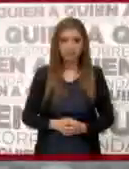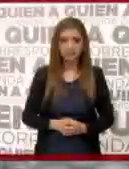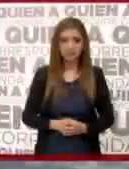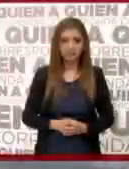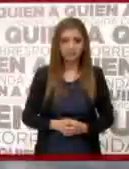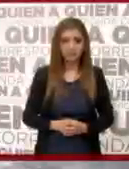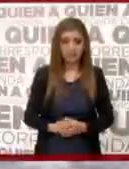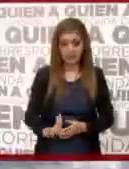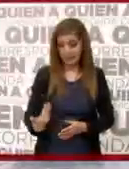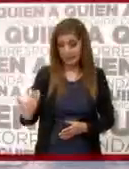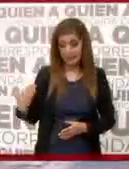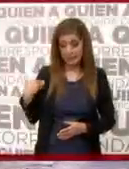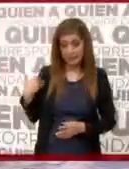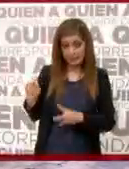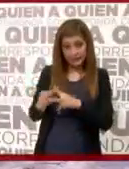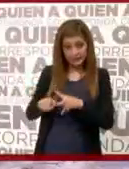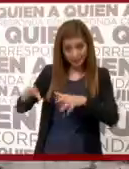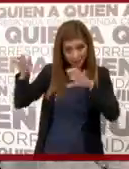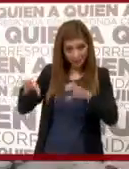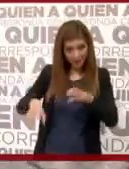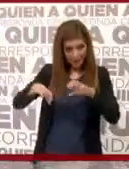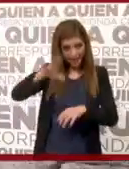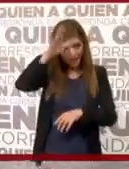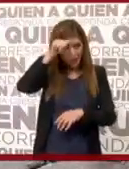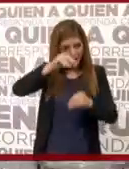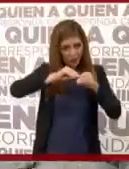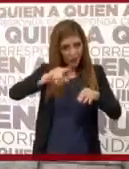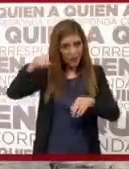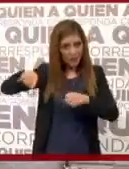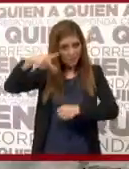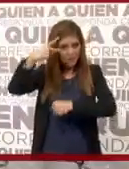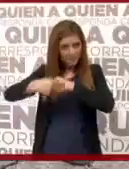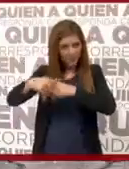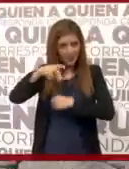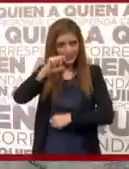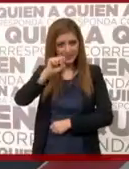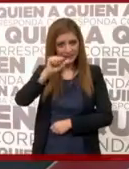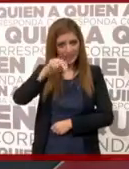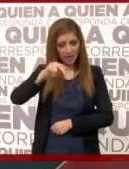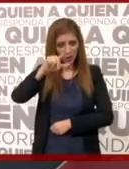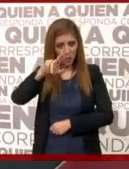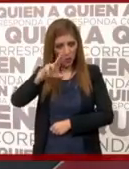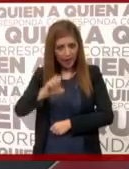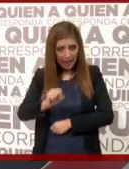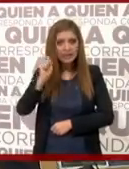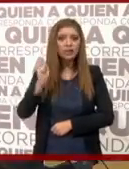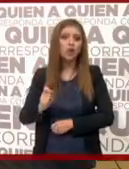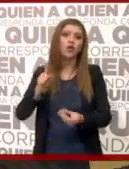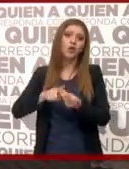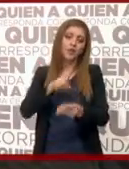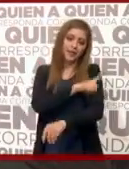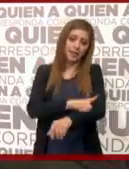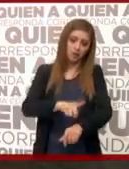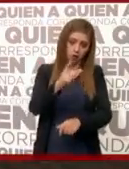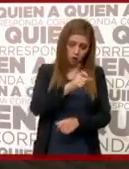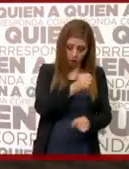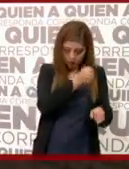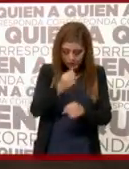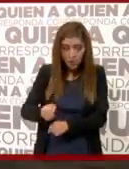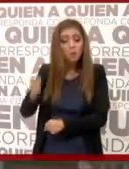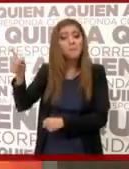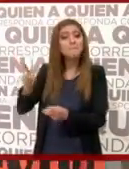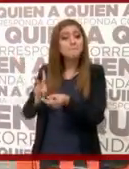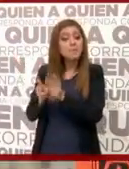Antes de que iniciara el periodo de lluvias, le mostramos en este espacio el riesgo que acecha la zona de San Lucas Ochimanca, delegación Xochimilco. Vecinos de la colonia